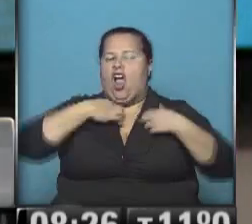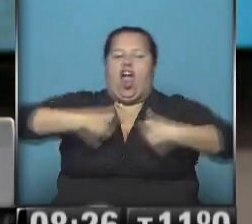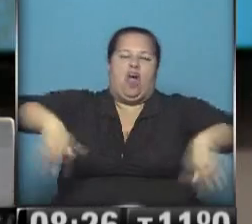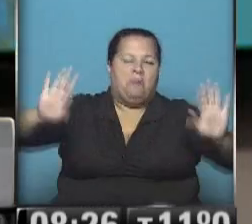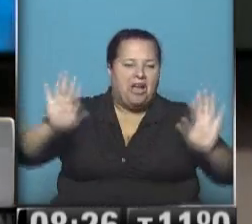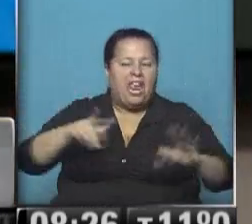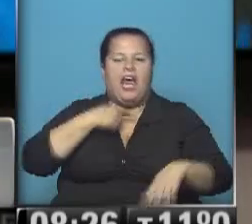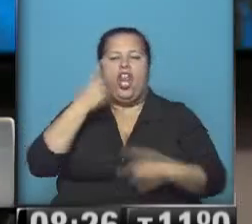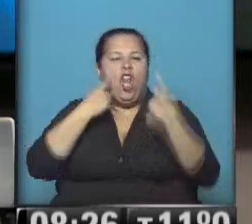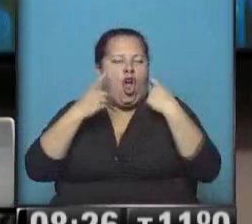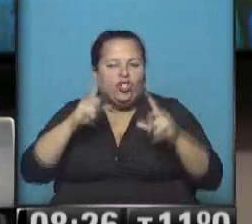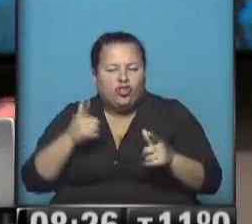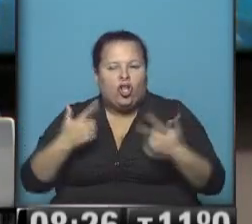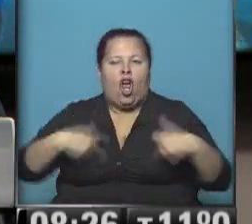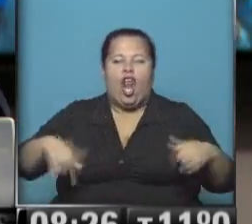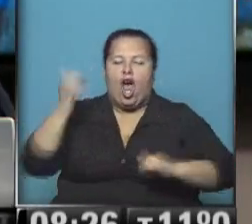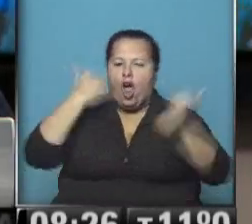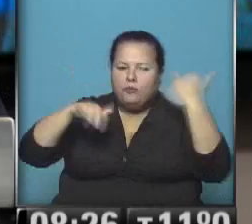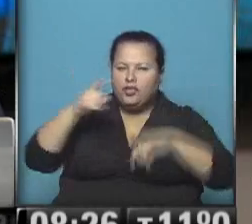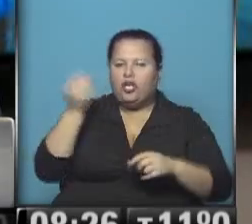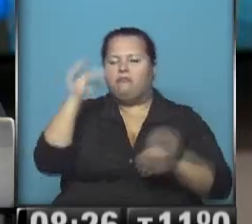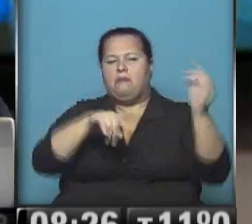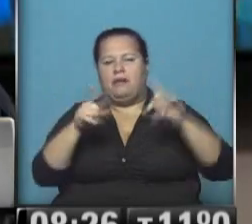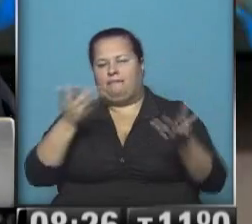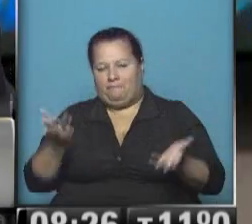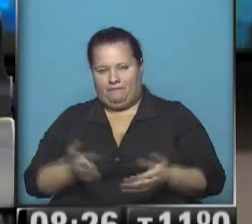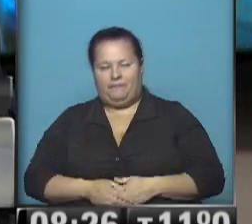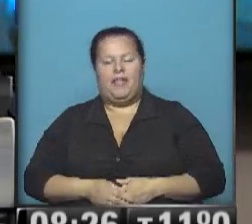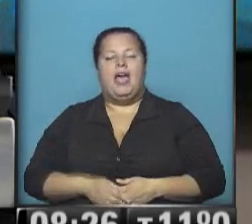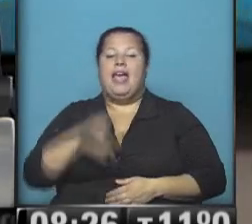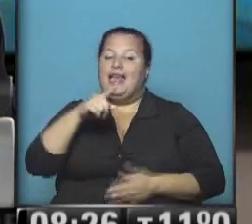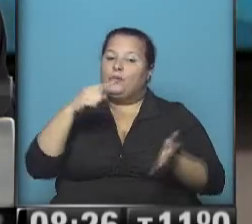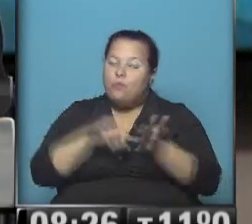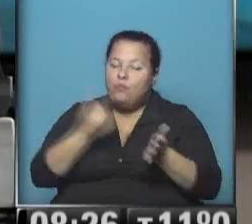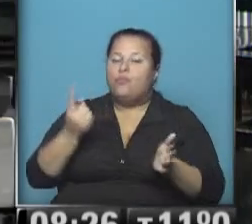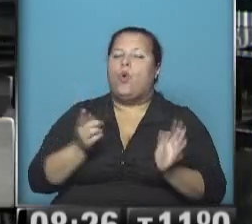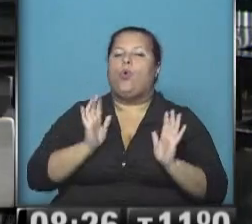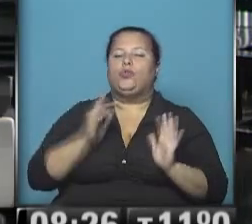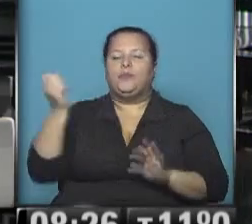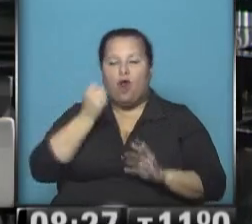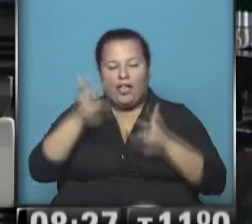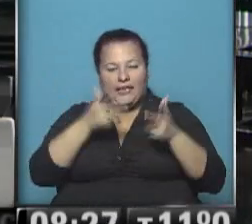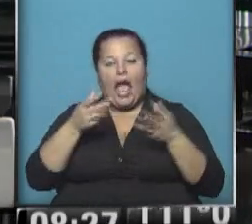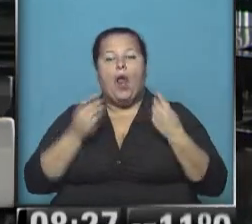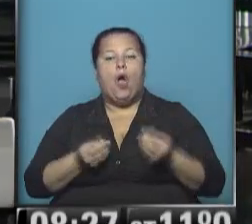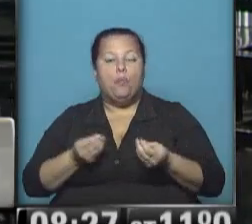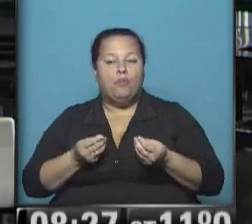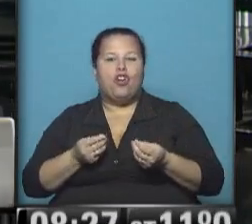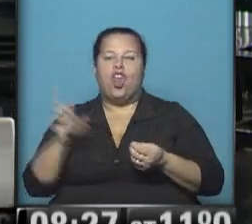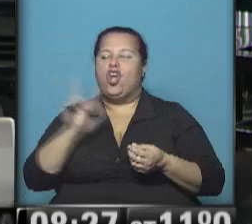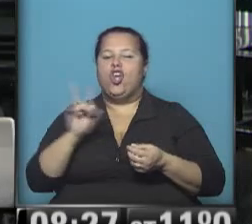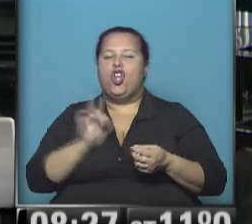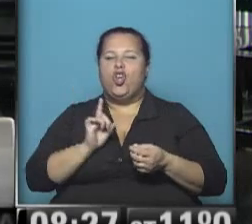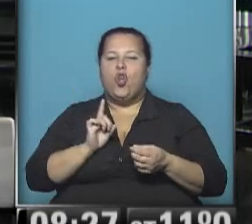quería donde no regulaba los cargos ni las comisiones ni orientaba el crédito ahí hay un punto que ponemos para la pena detenerse porque quizás no es del